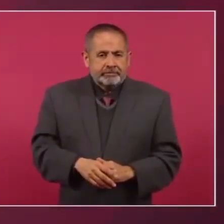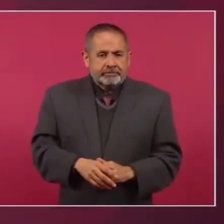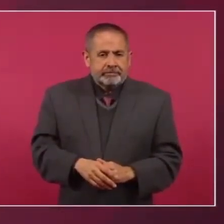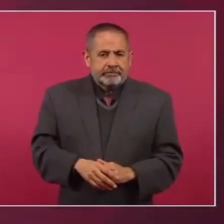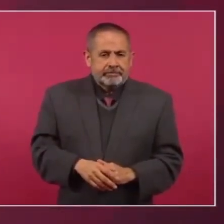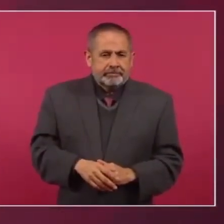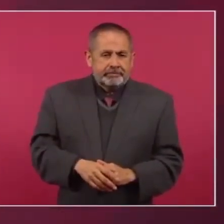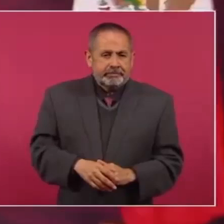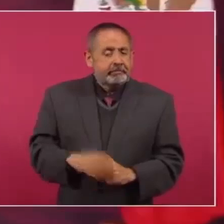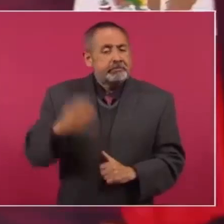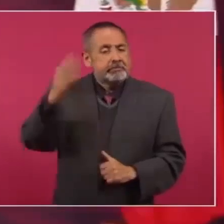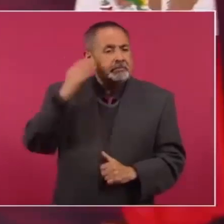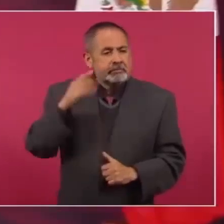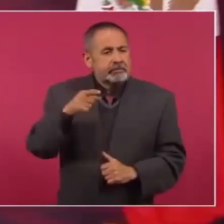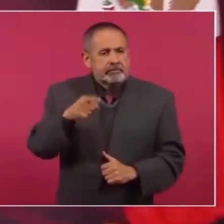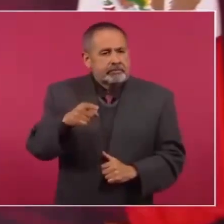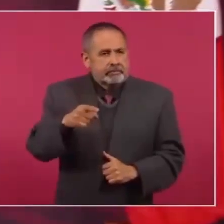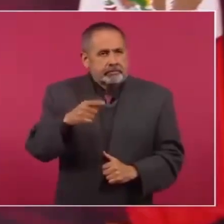no se sabía